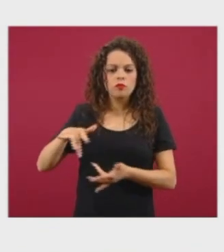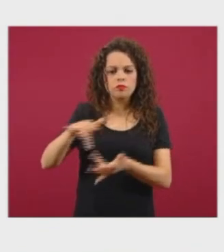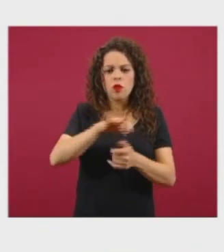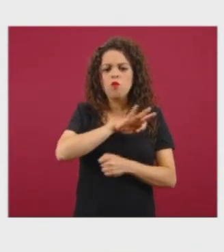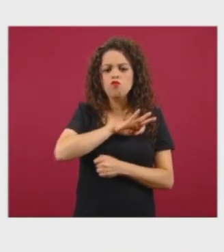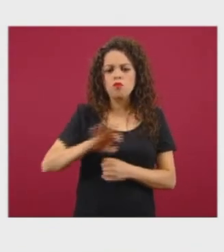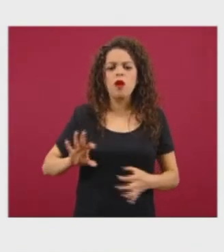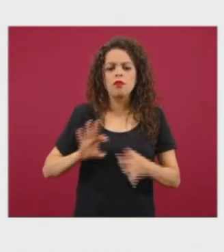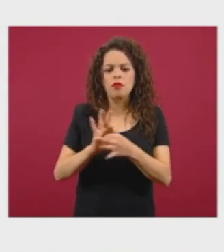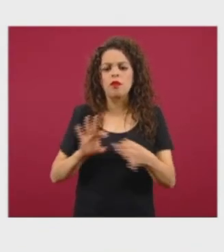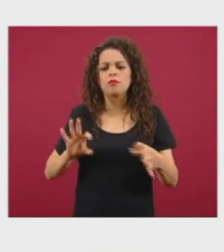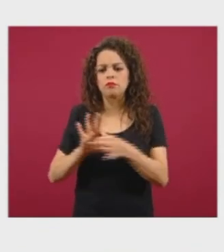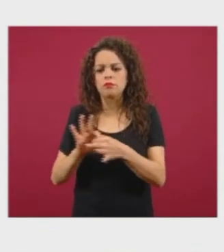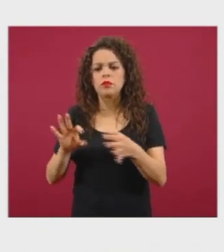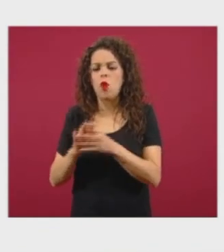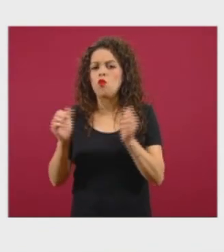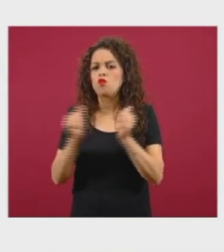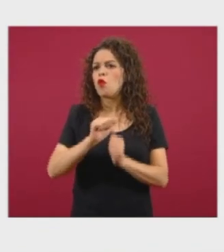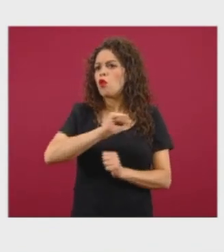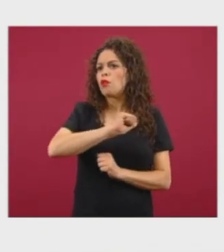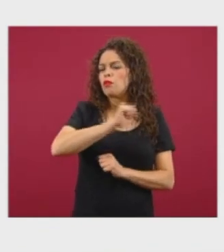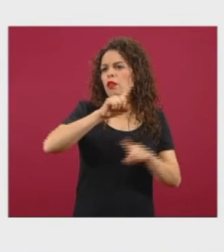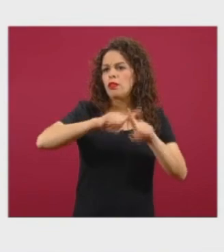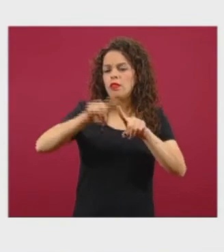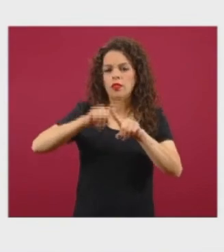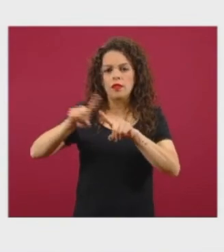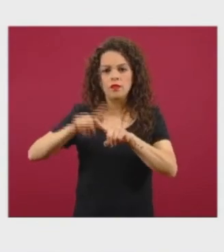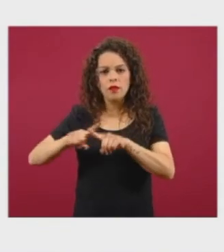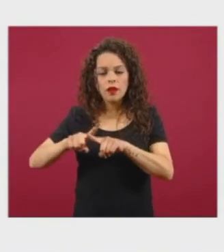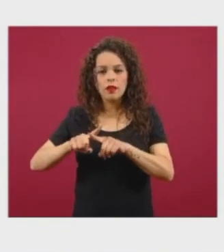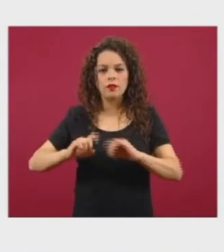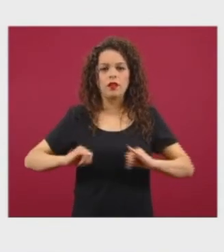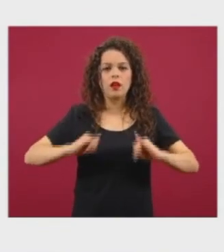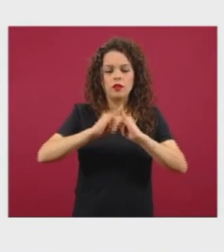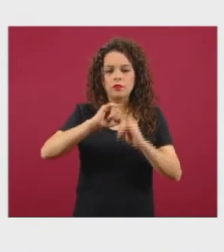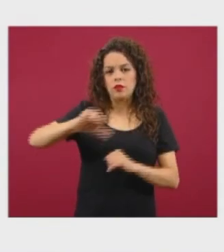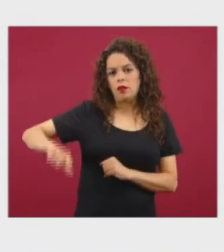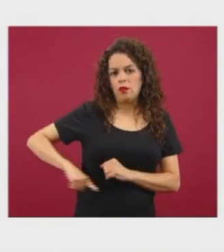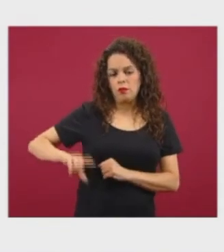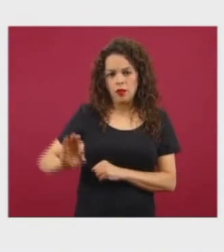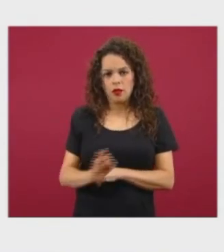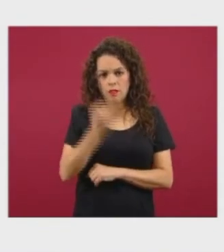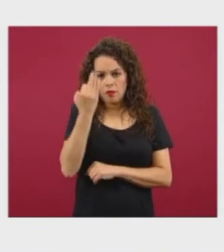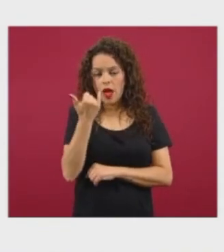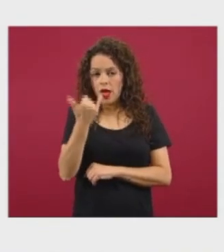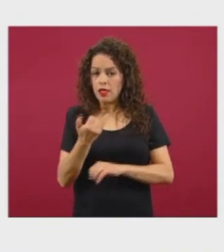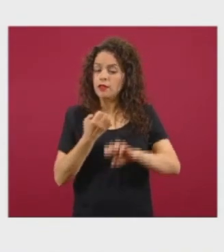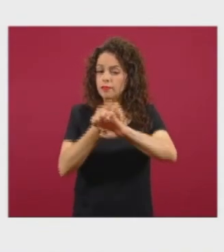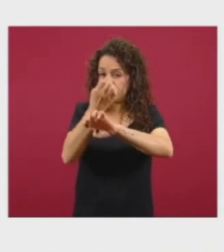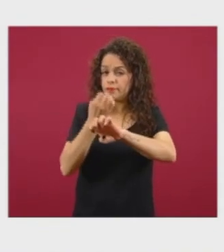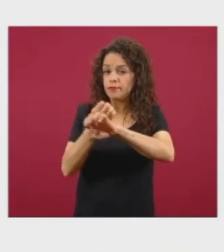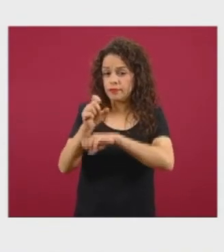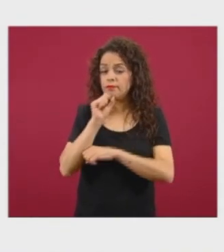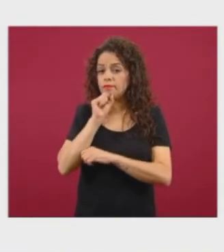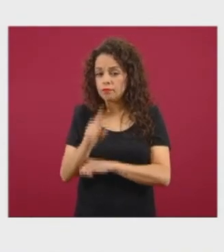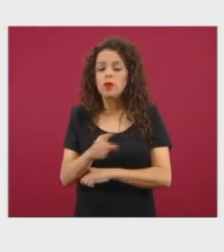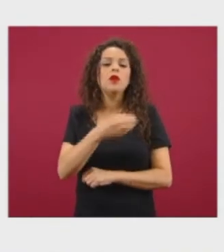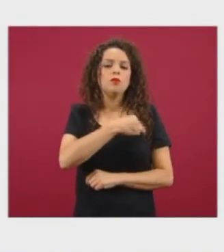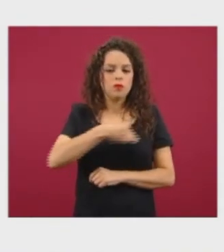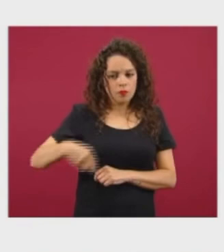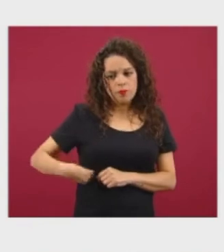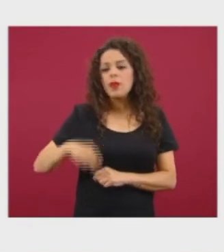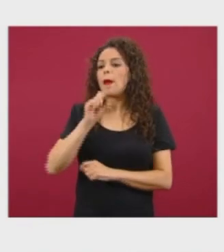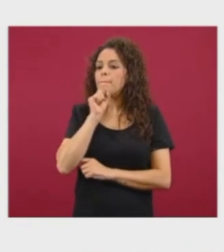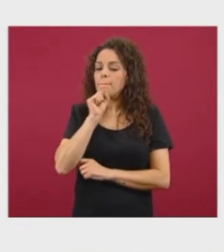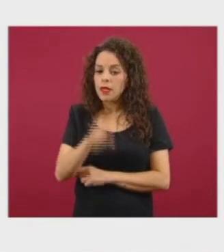que trabajamos en vinculación con las otras instancias de los del gobierno federal y de los gobiernos estatales y municipales.